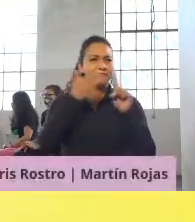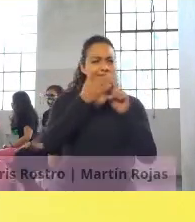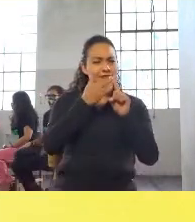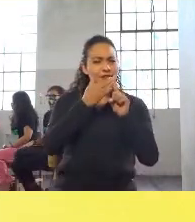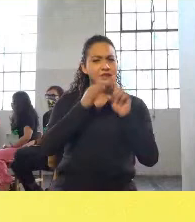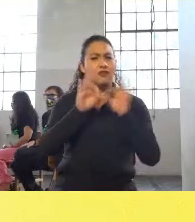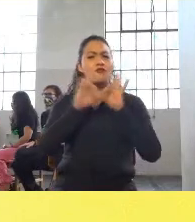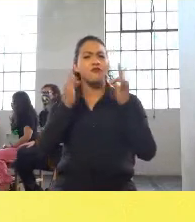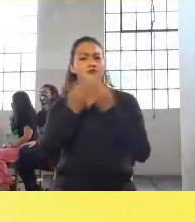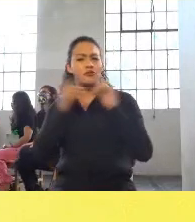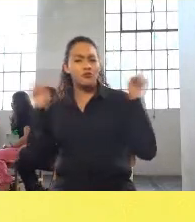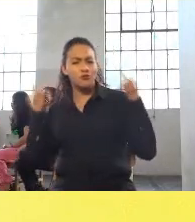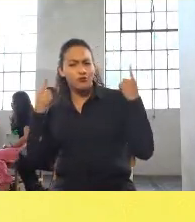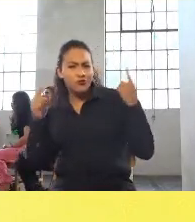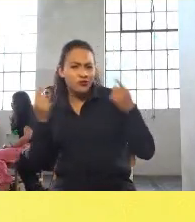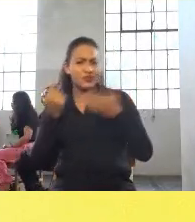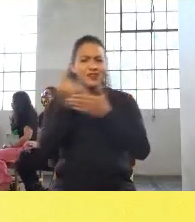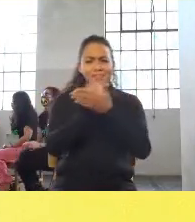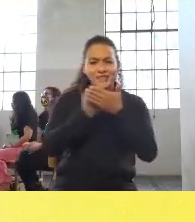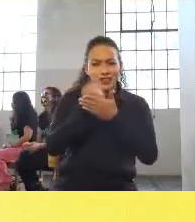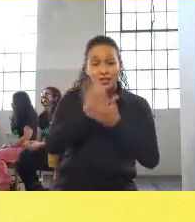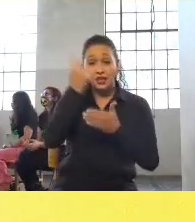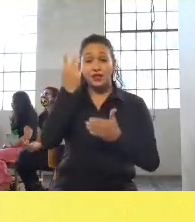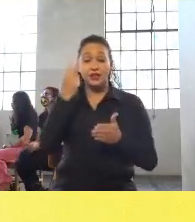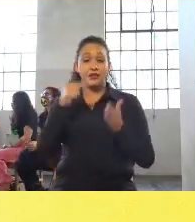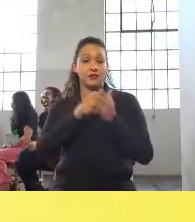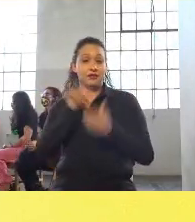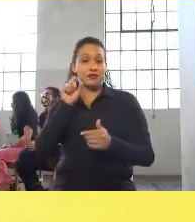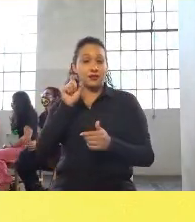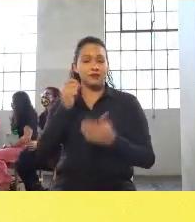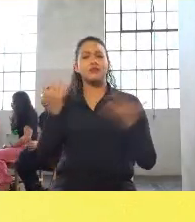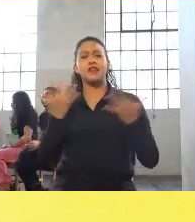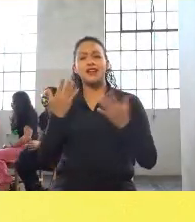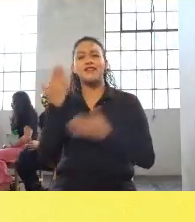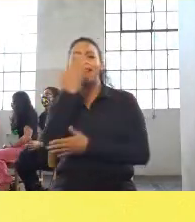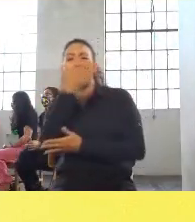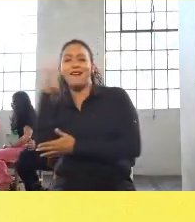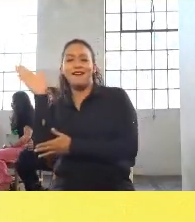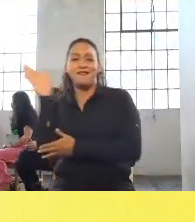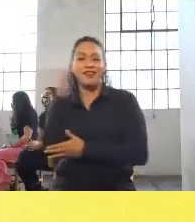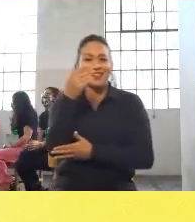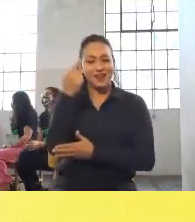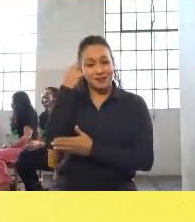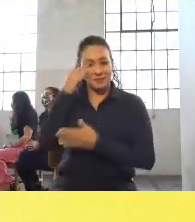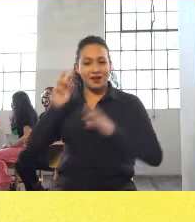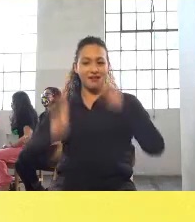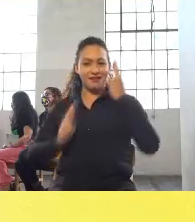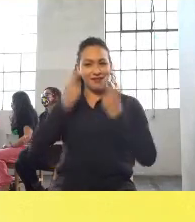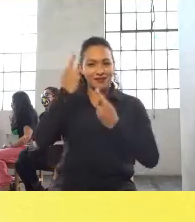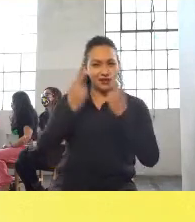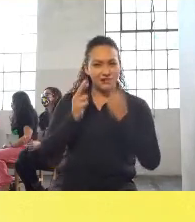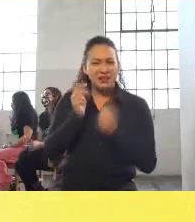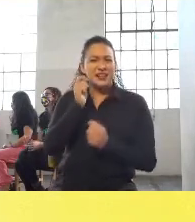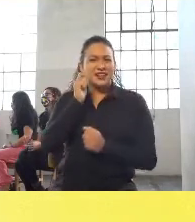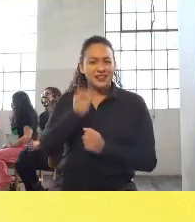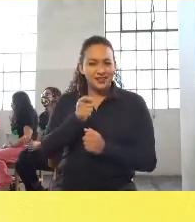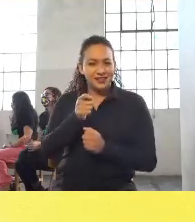el sonido y el arte-acción. En 2020 creó la pieza Bandera de la Revolución Mexicana,